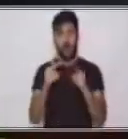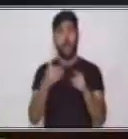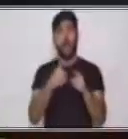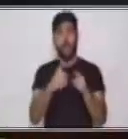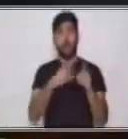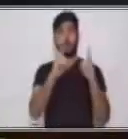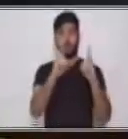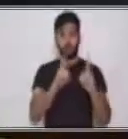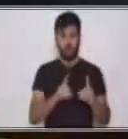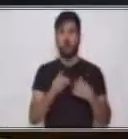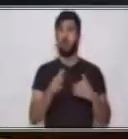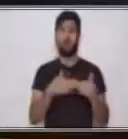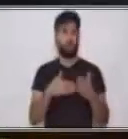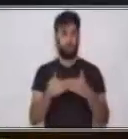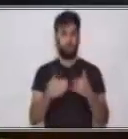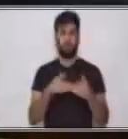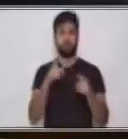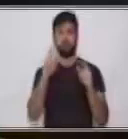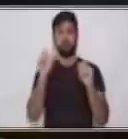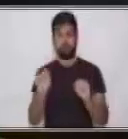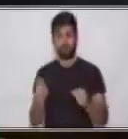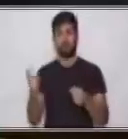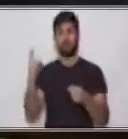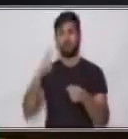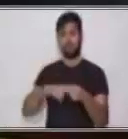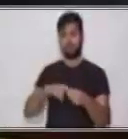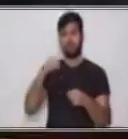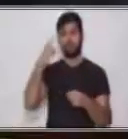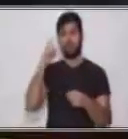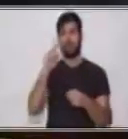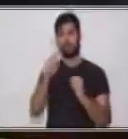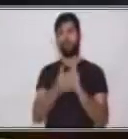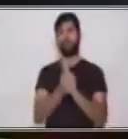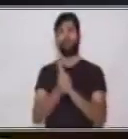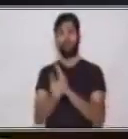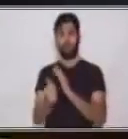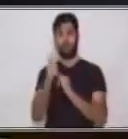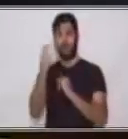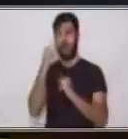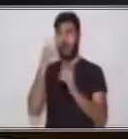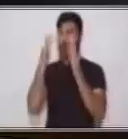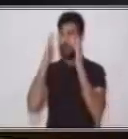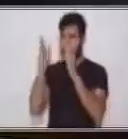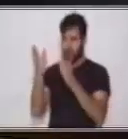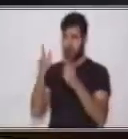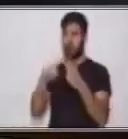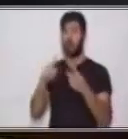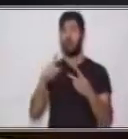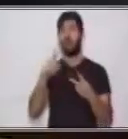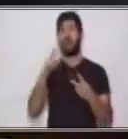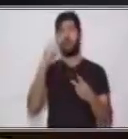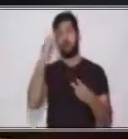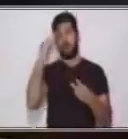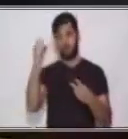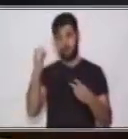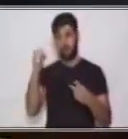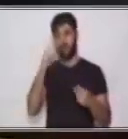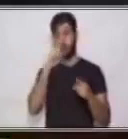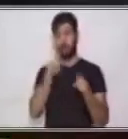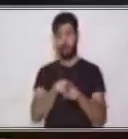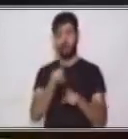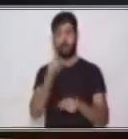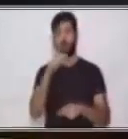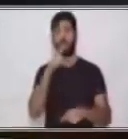discapacidad, este tema les ayudará a ejercitar habilidades y destrezas como la atención, la memoria y la